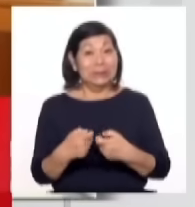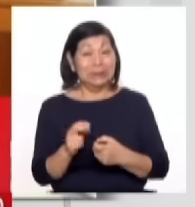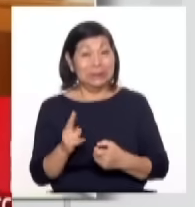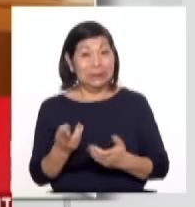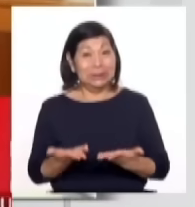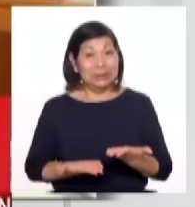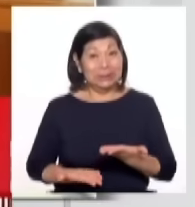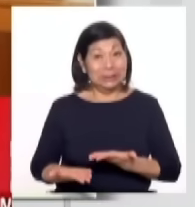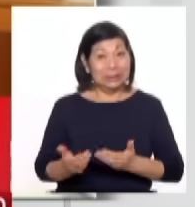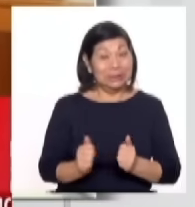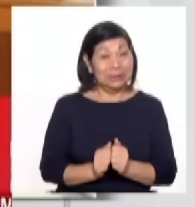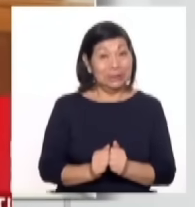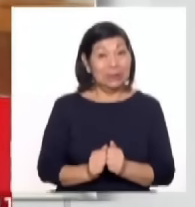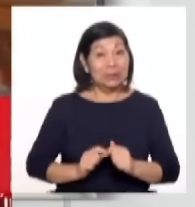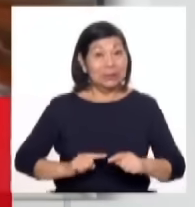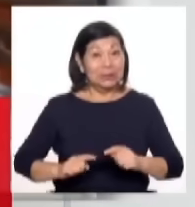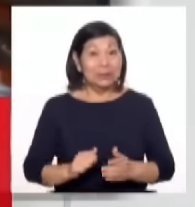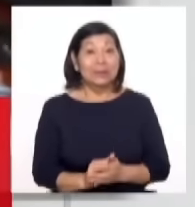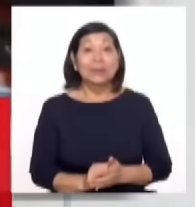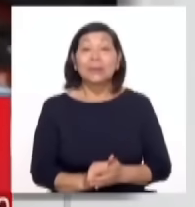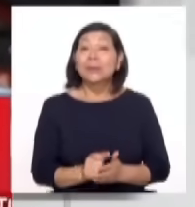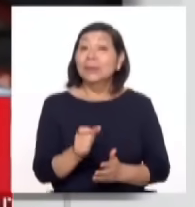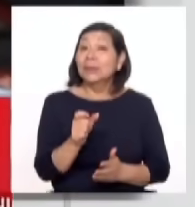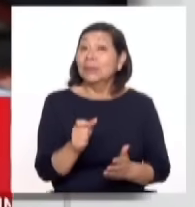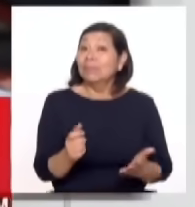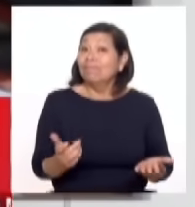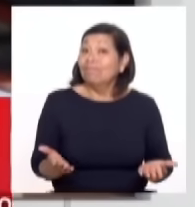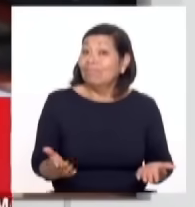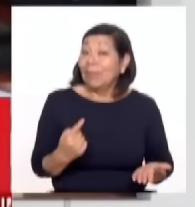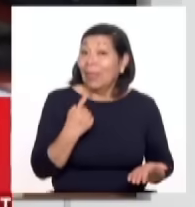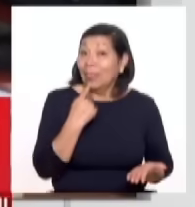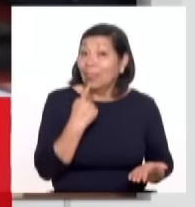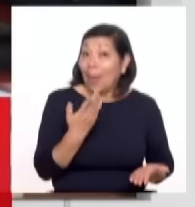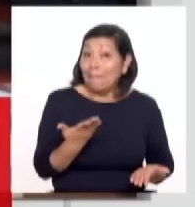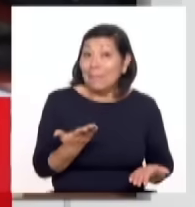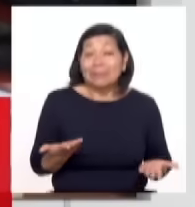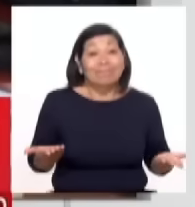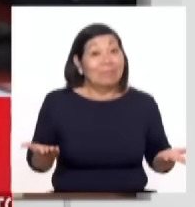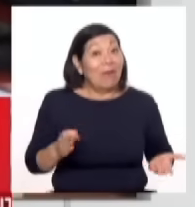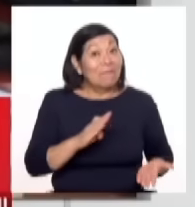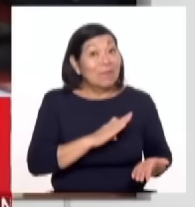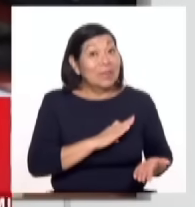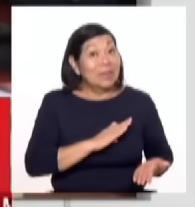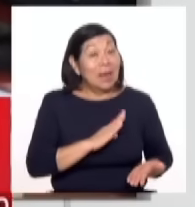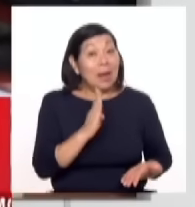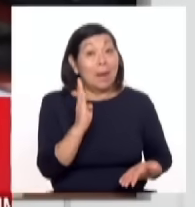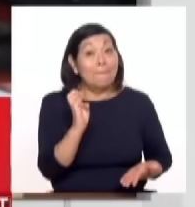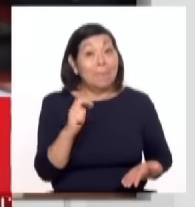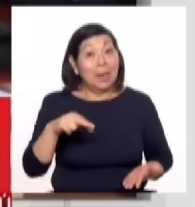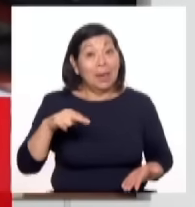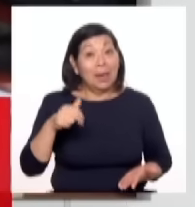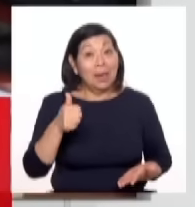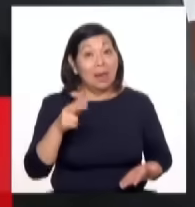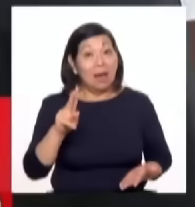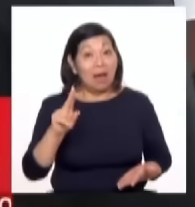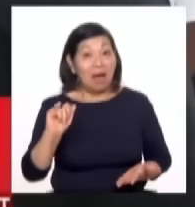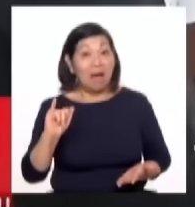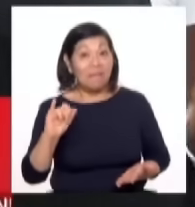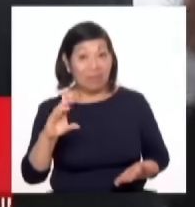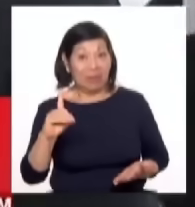que presuntamente estaría liderada, y presuntamente se advierte, por la fiscal Patricia Benavides,